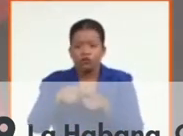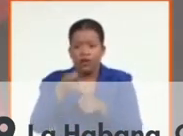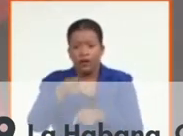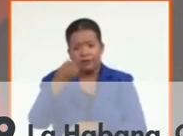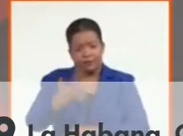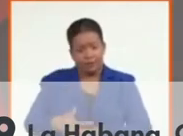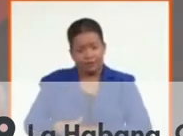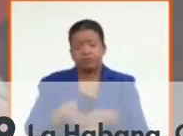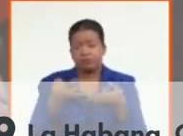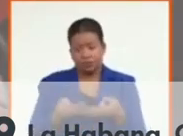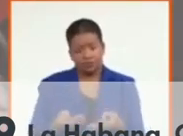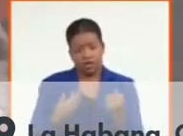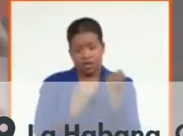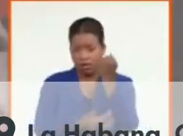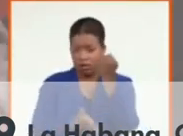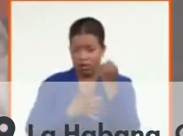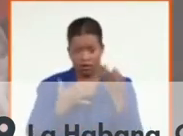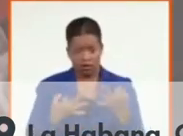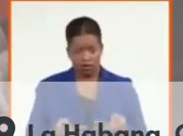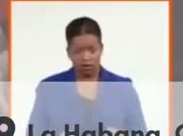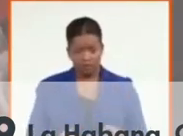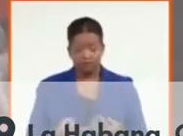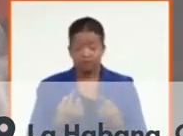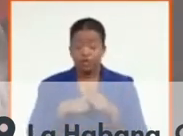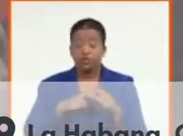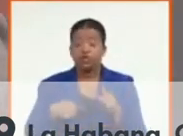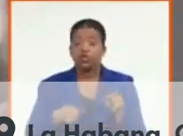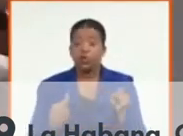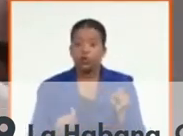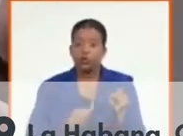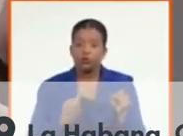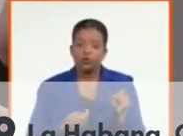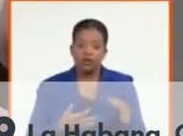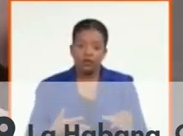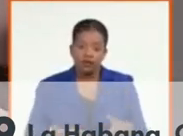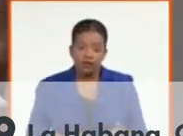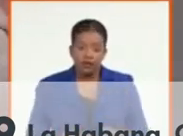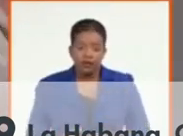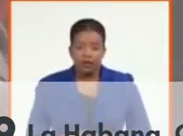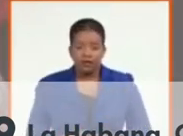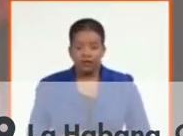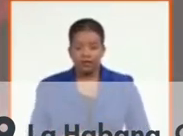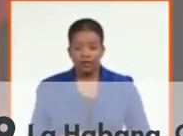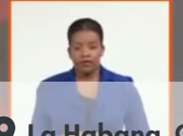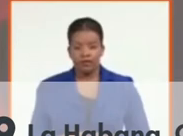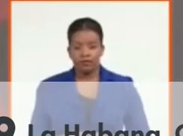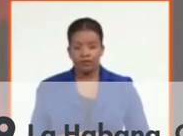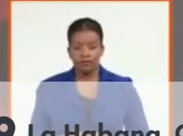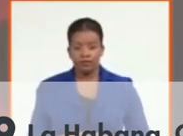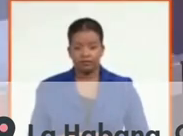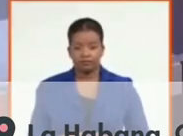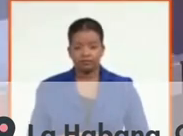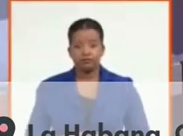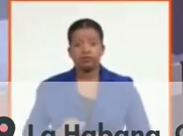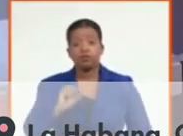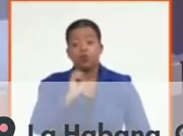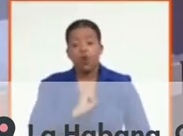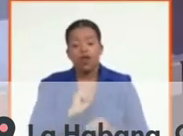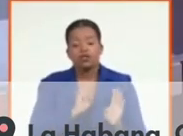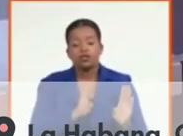problemas para nosotros estamos tratando de que todo el mundo ordene el análisis del salario